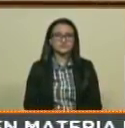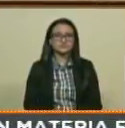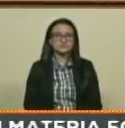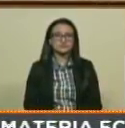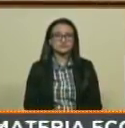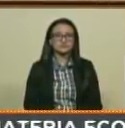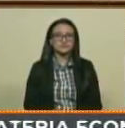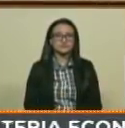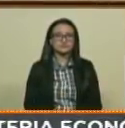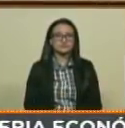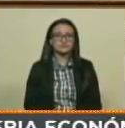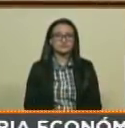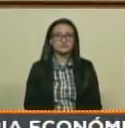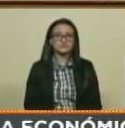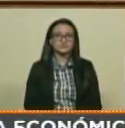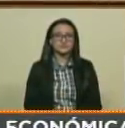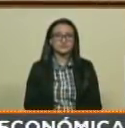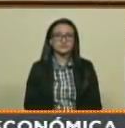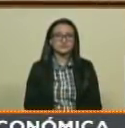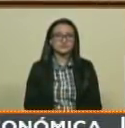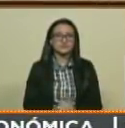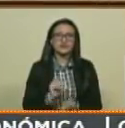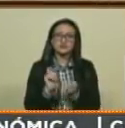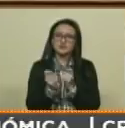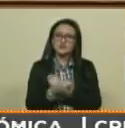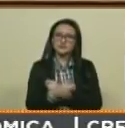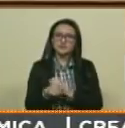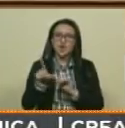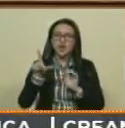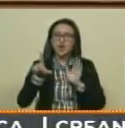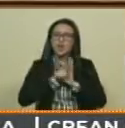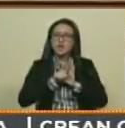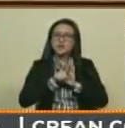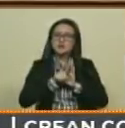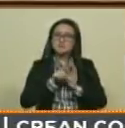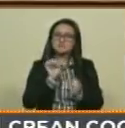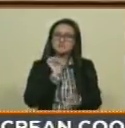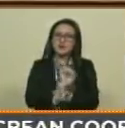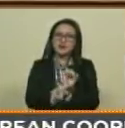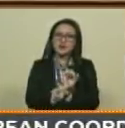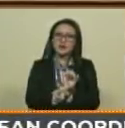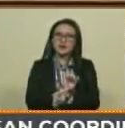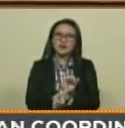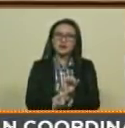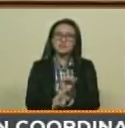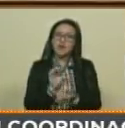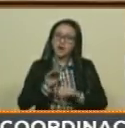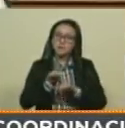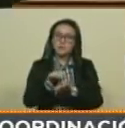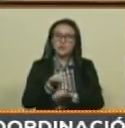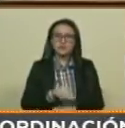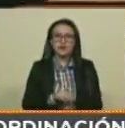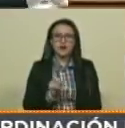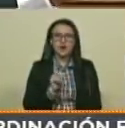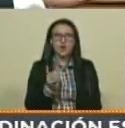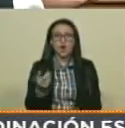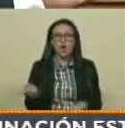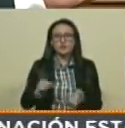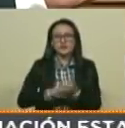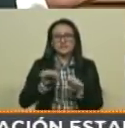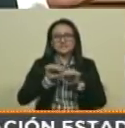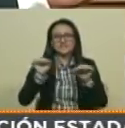así, la transformación de leyes penales, pero para el bien, no para volver a un